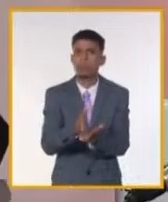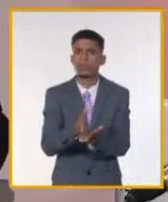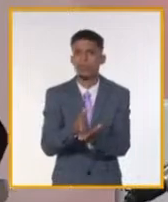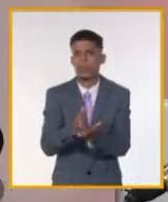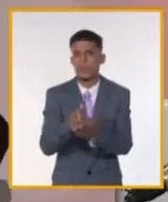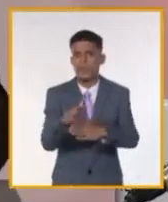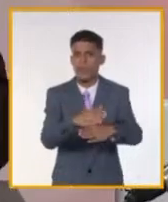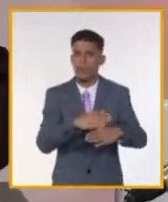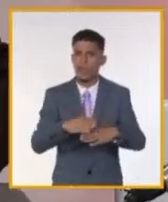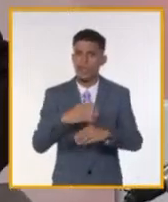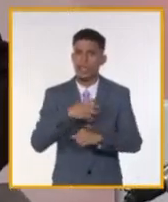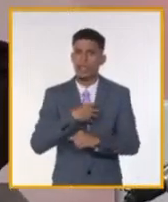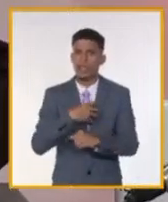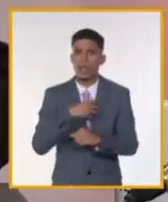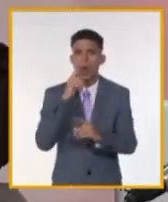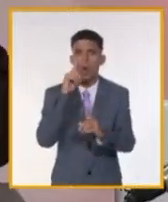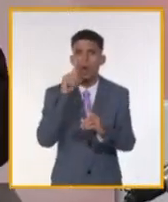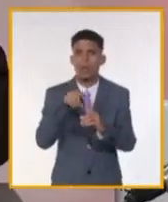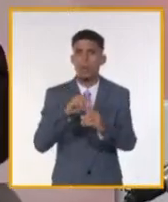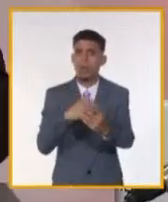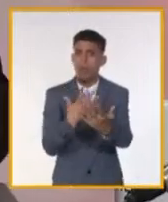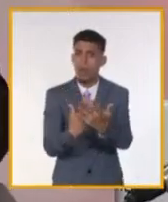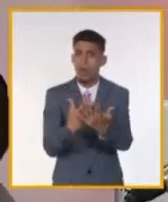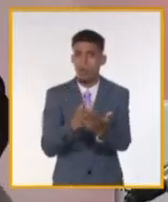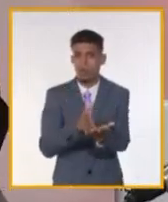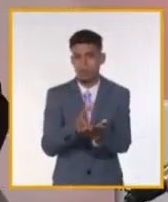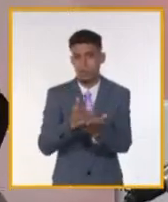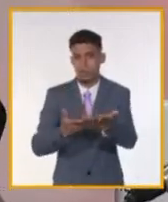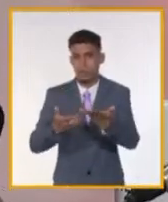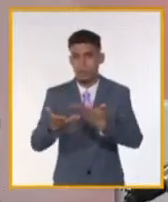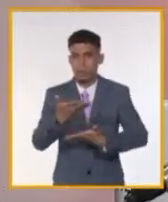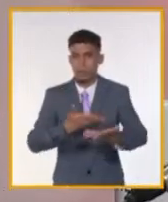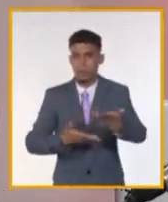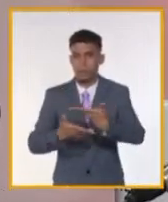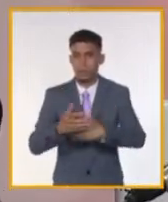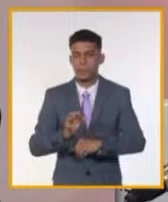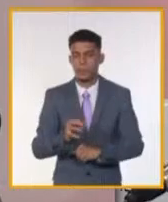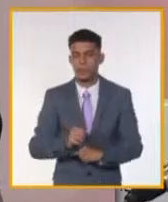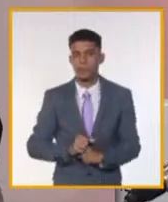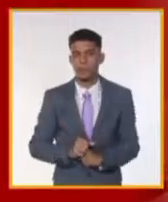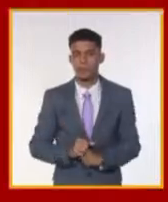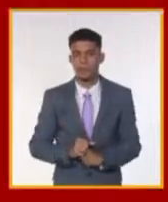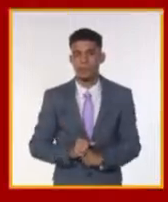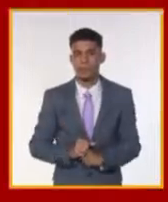tiene este sector. Sobre eso les propongo que conversemos en los últimos minutos de nuestra mesa redonda.